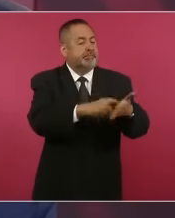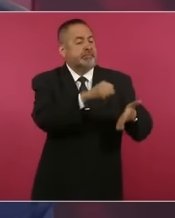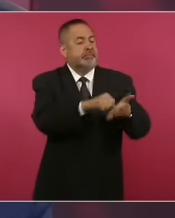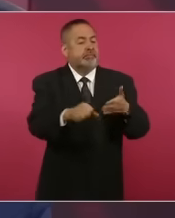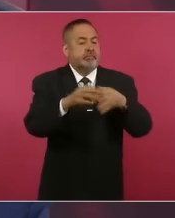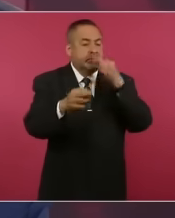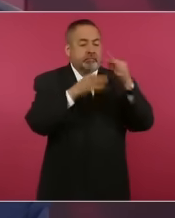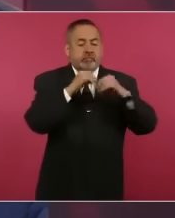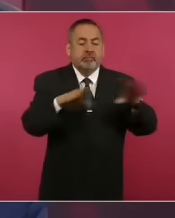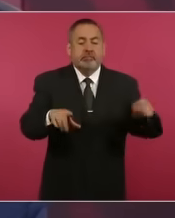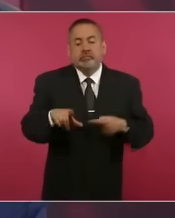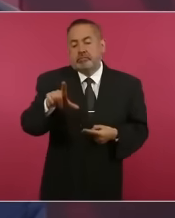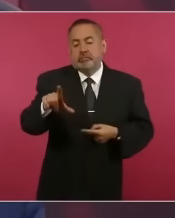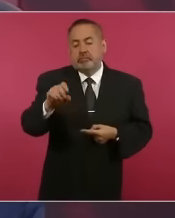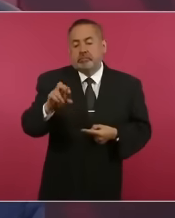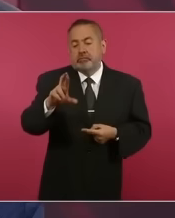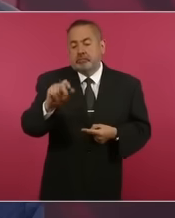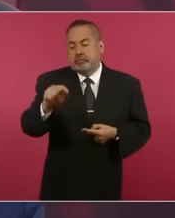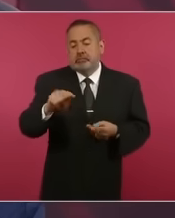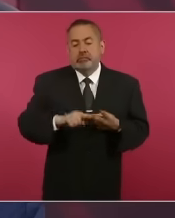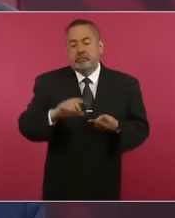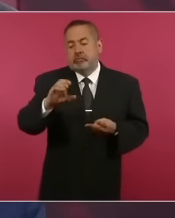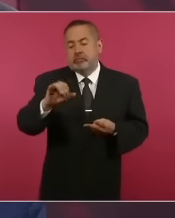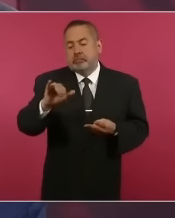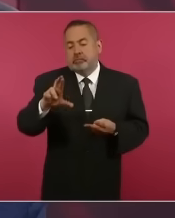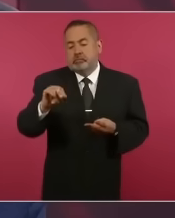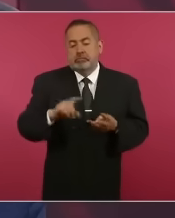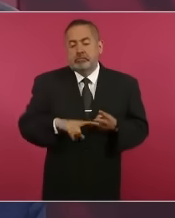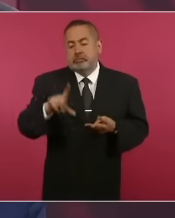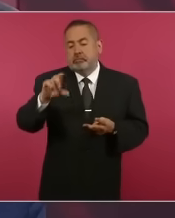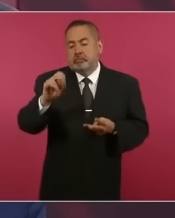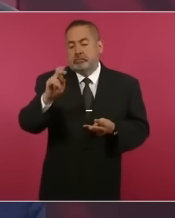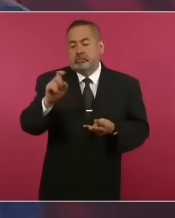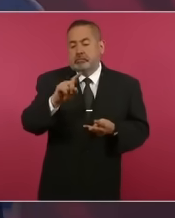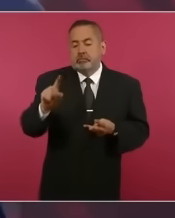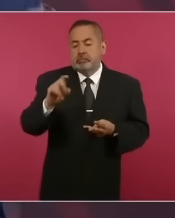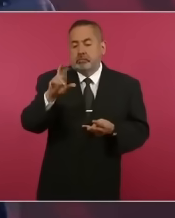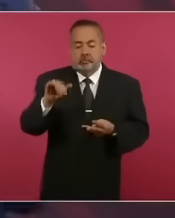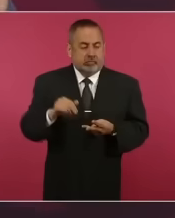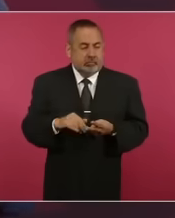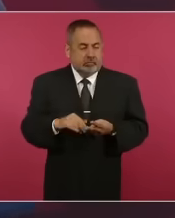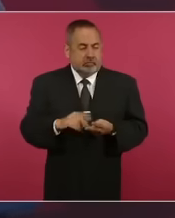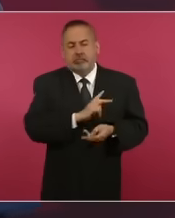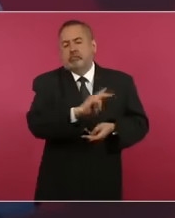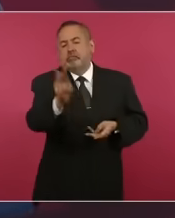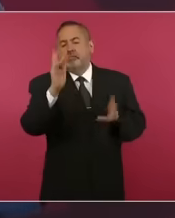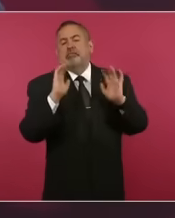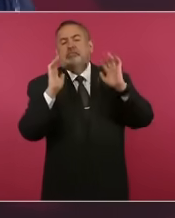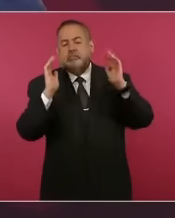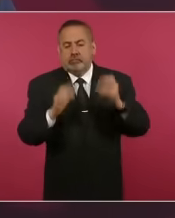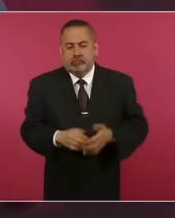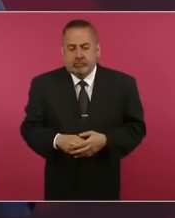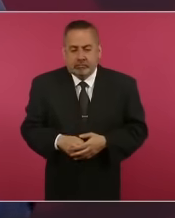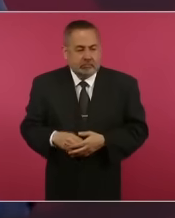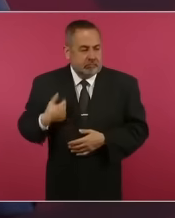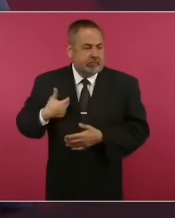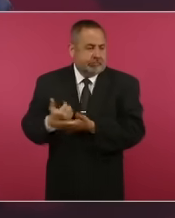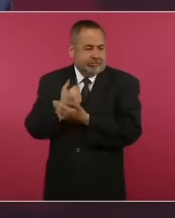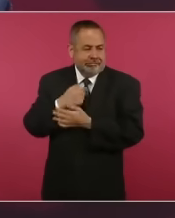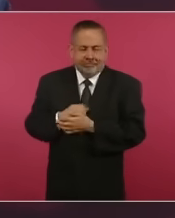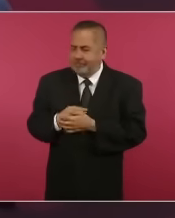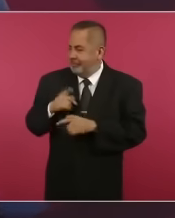Loret, de Ciro, de López Dóriga. No, pues son todos, o sea, saldríamos ganando,